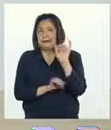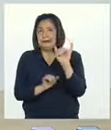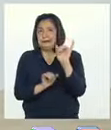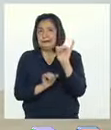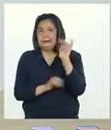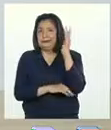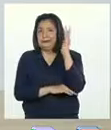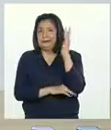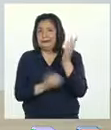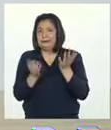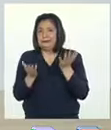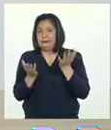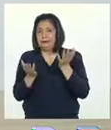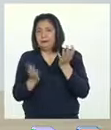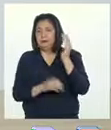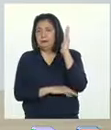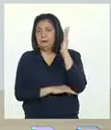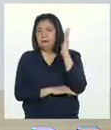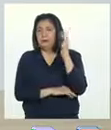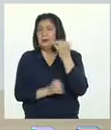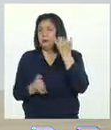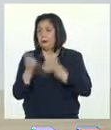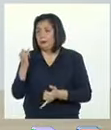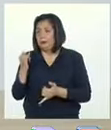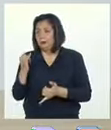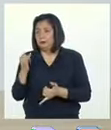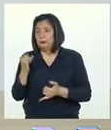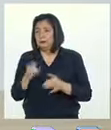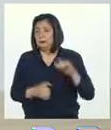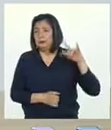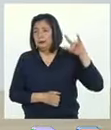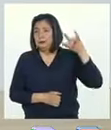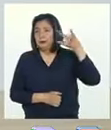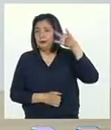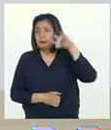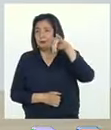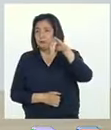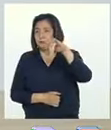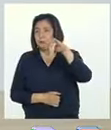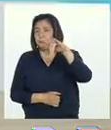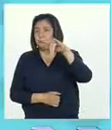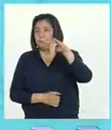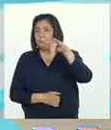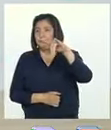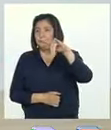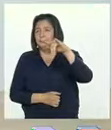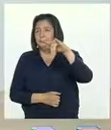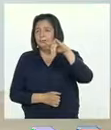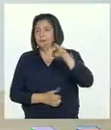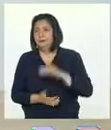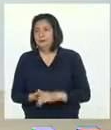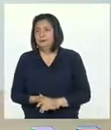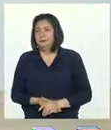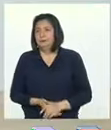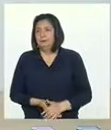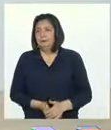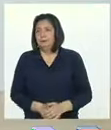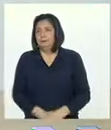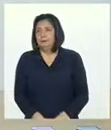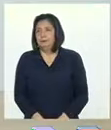¡Mantengo el equilibrio! ¡Y última posición! ¡El avión! ¡Giramos!